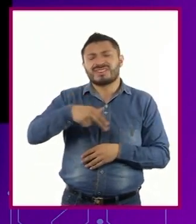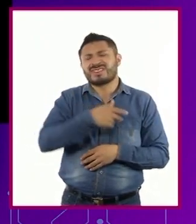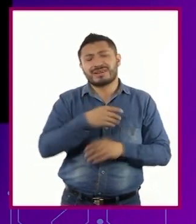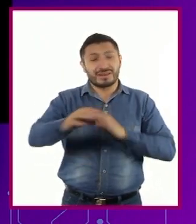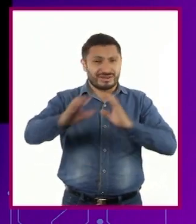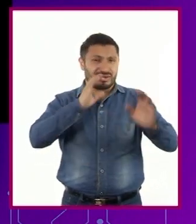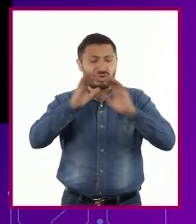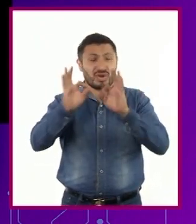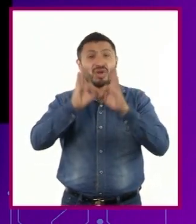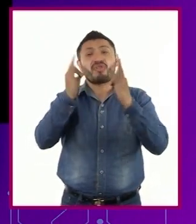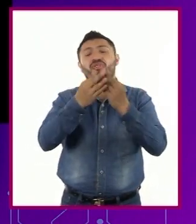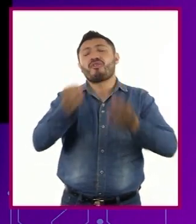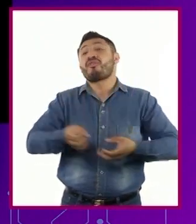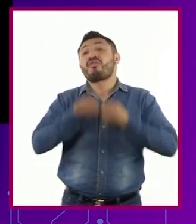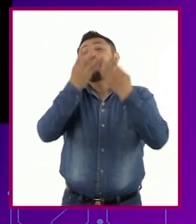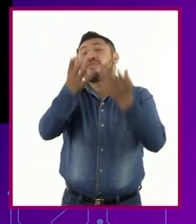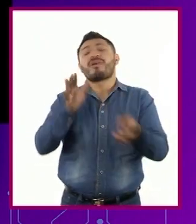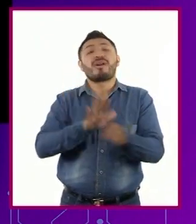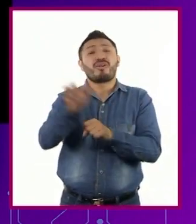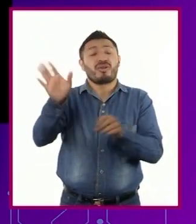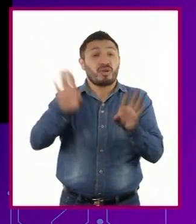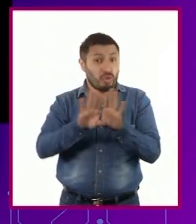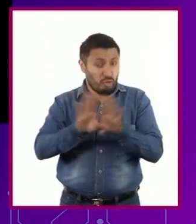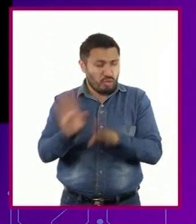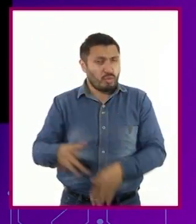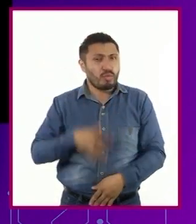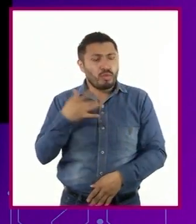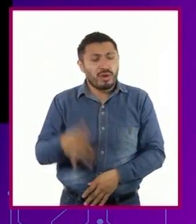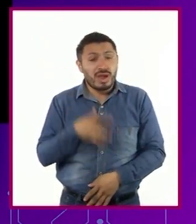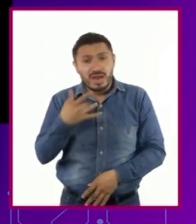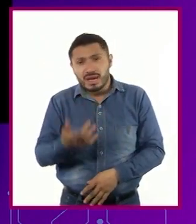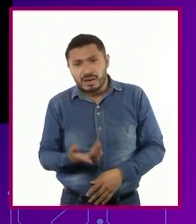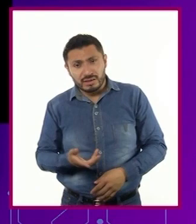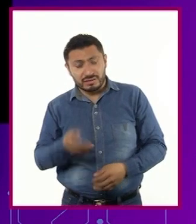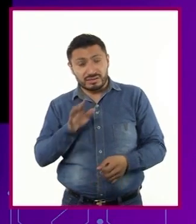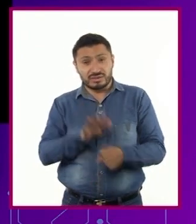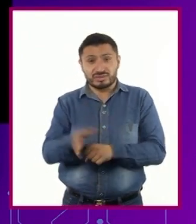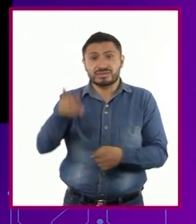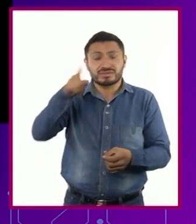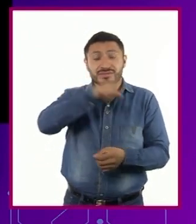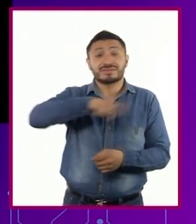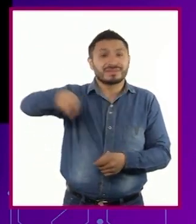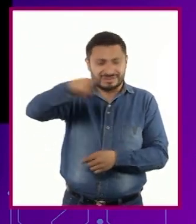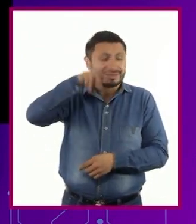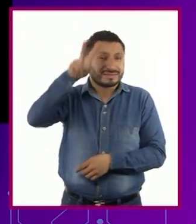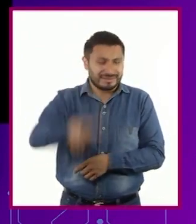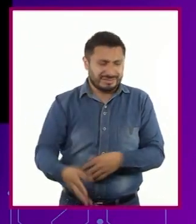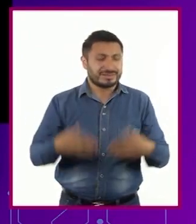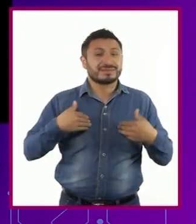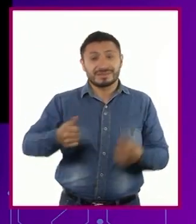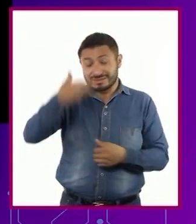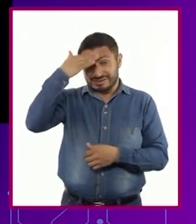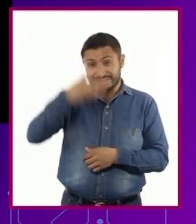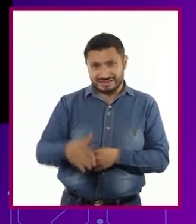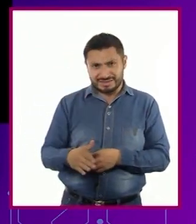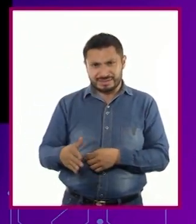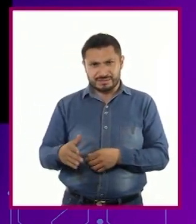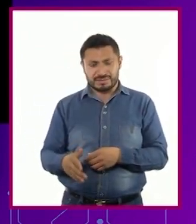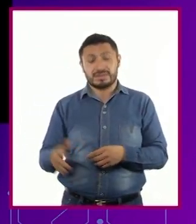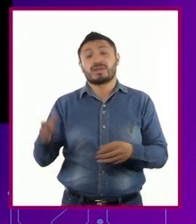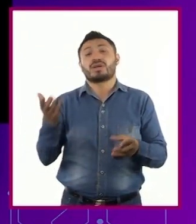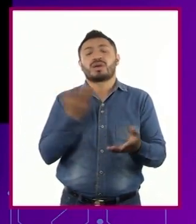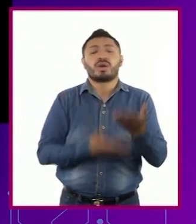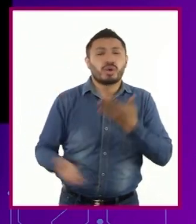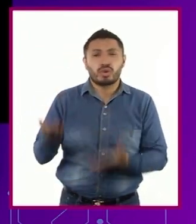de comunicar al mundo cómo nos sentimos, sin que ellos realmente puedan saber. Es compartir